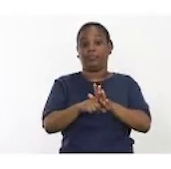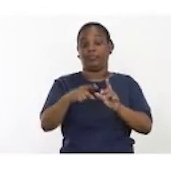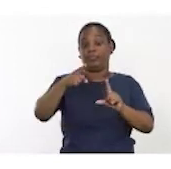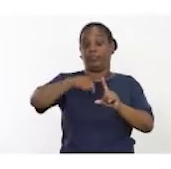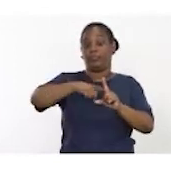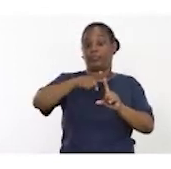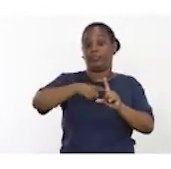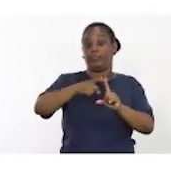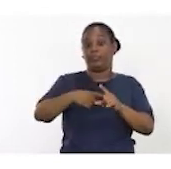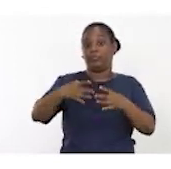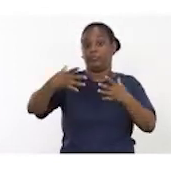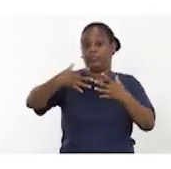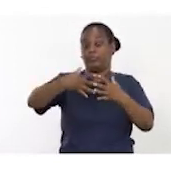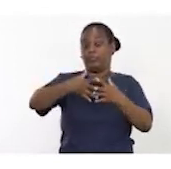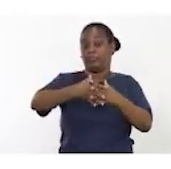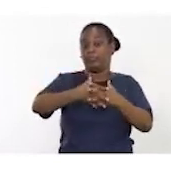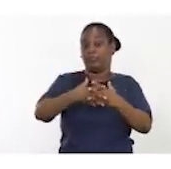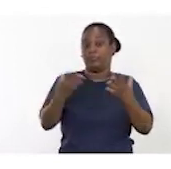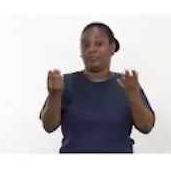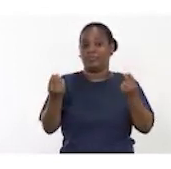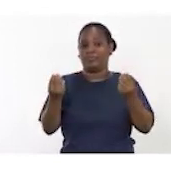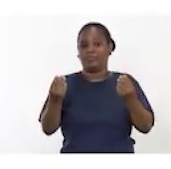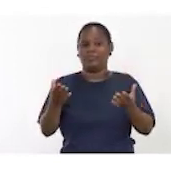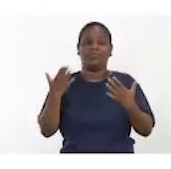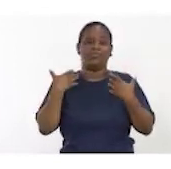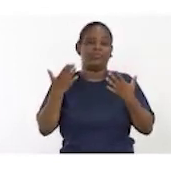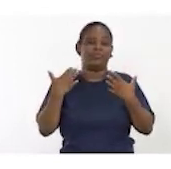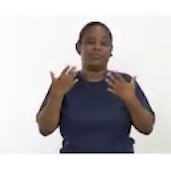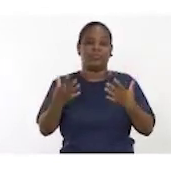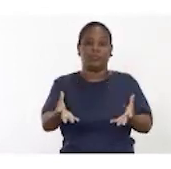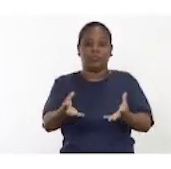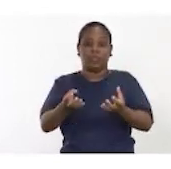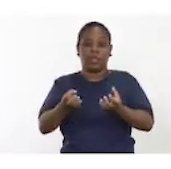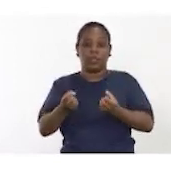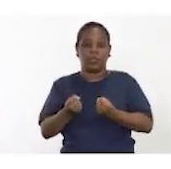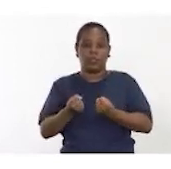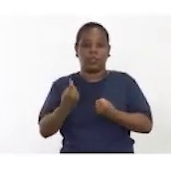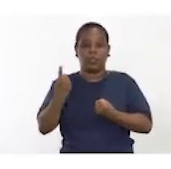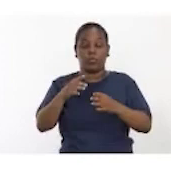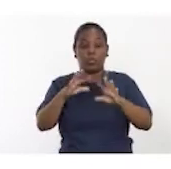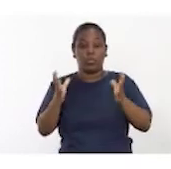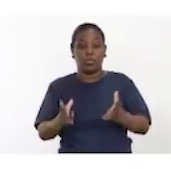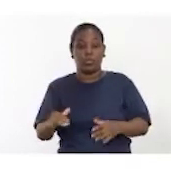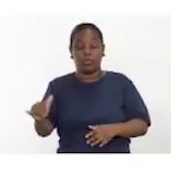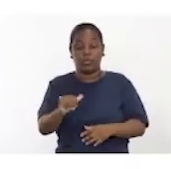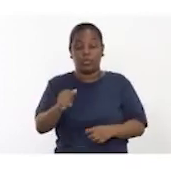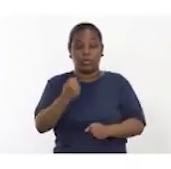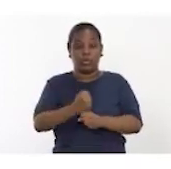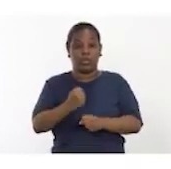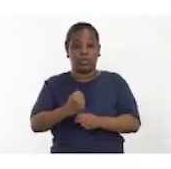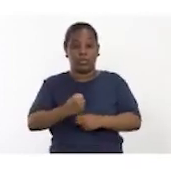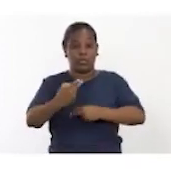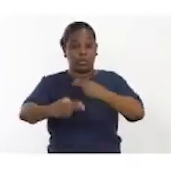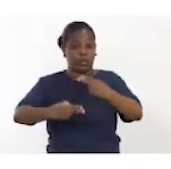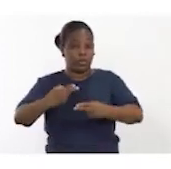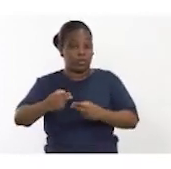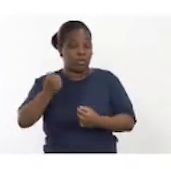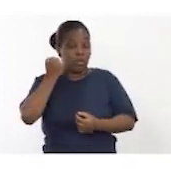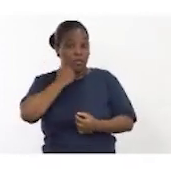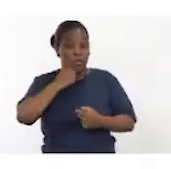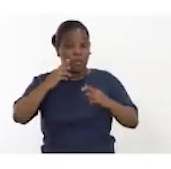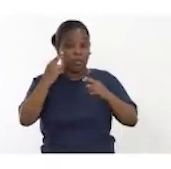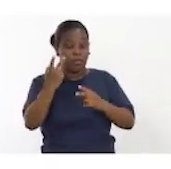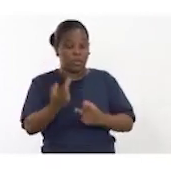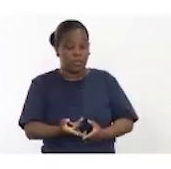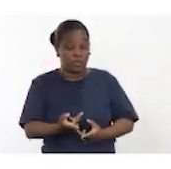está relacionada con la cantidad de calor absorbida por un cuerpo, que va a ser igual al trabajo realizado más la variación de la